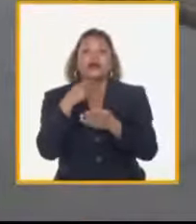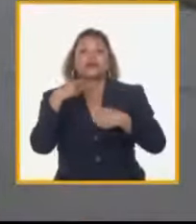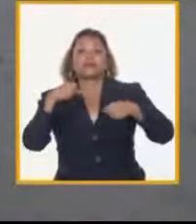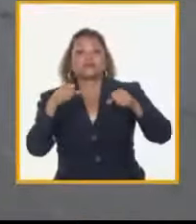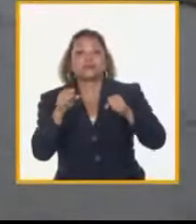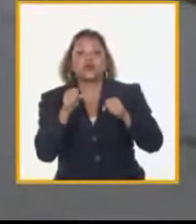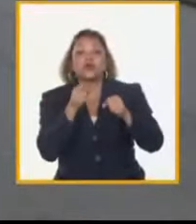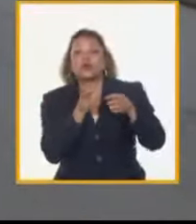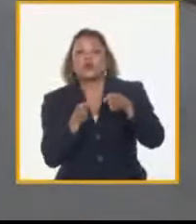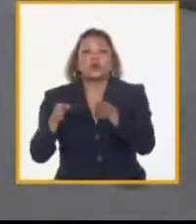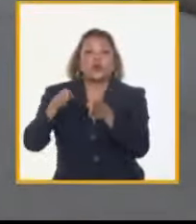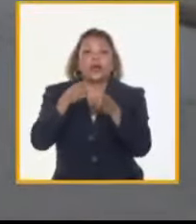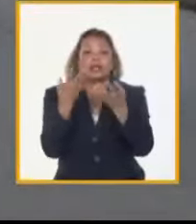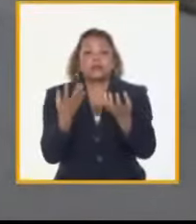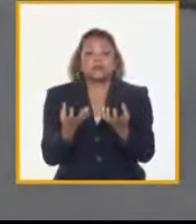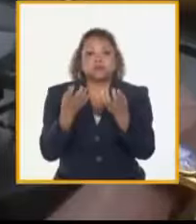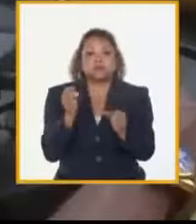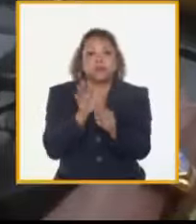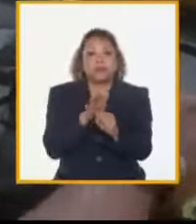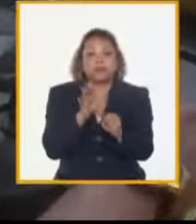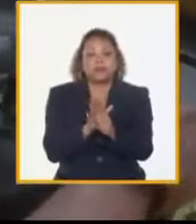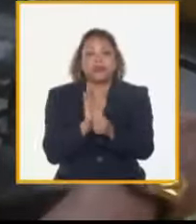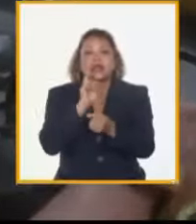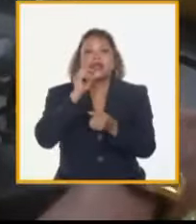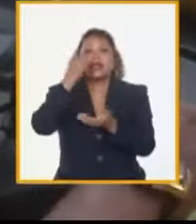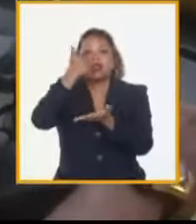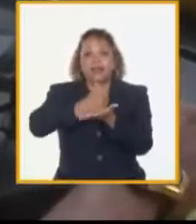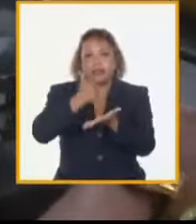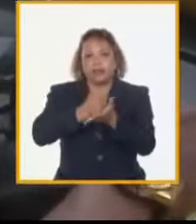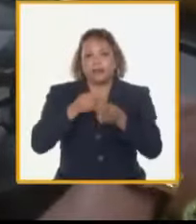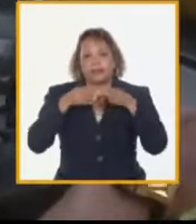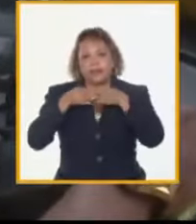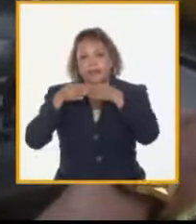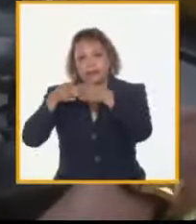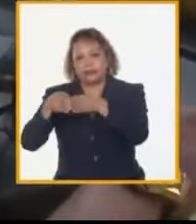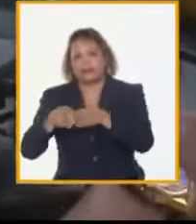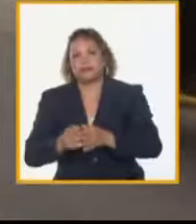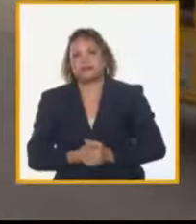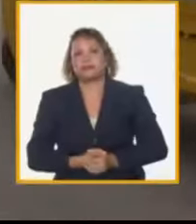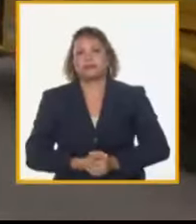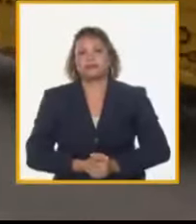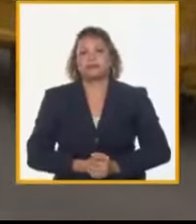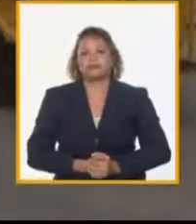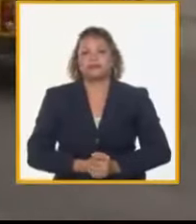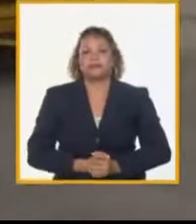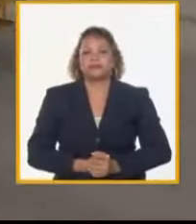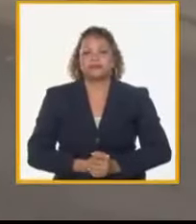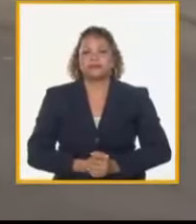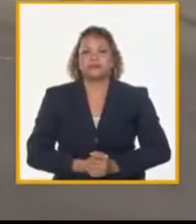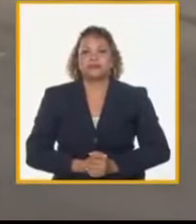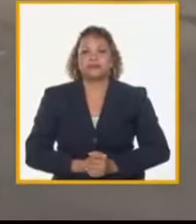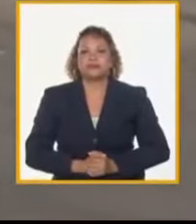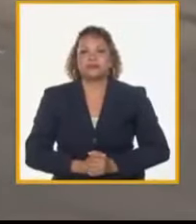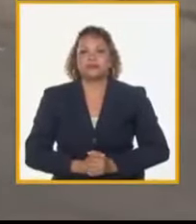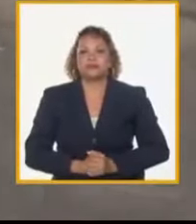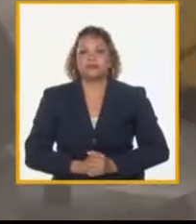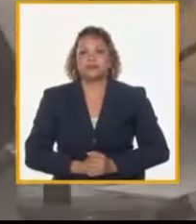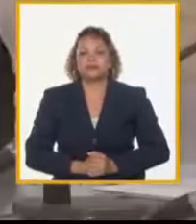mayor concurrencia de pasajeros en la capital granmense. Desde Granma, Elena Lienz, especial para la Mesa Redonda.